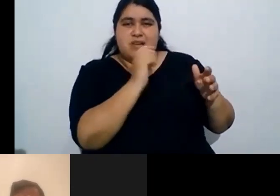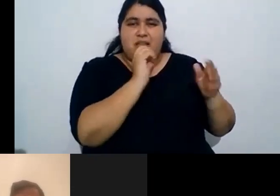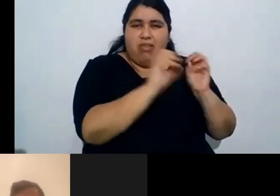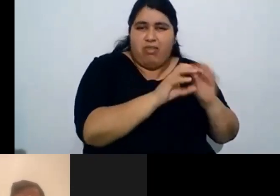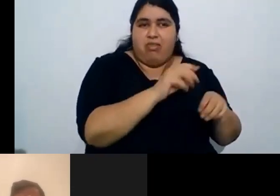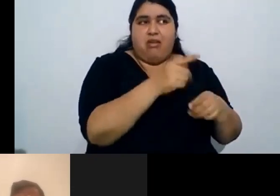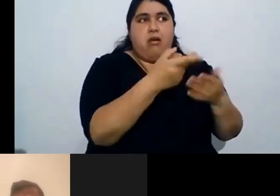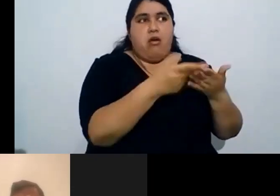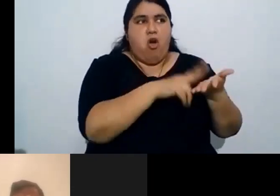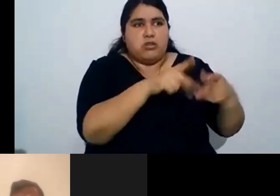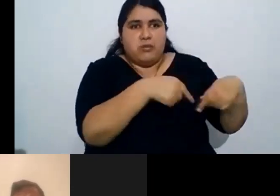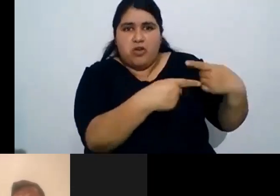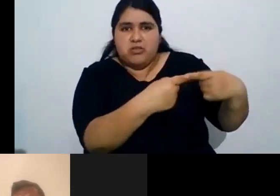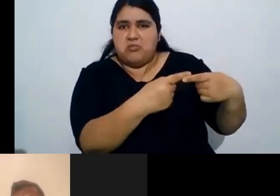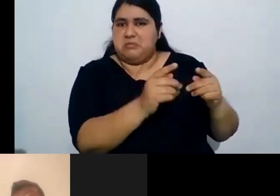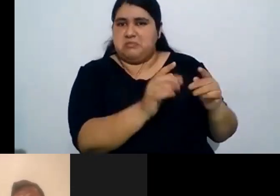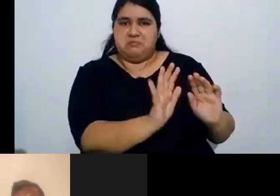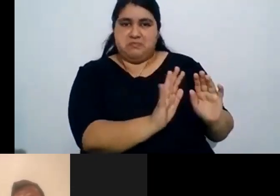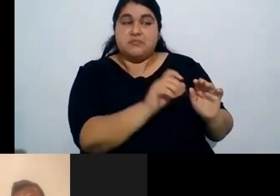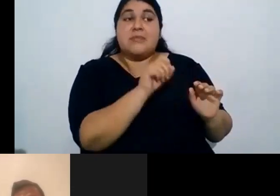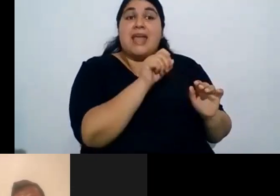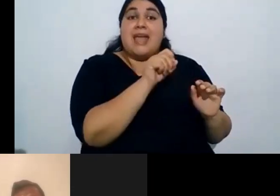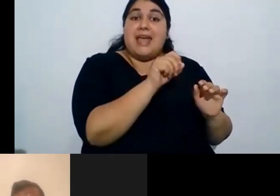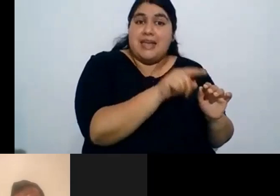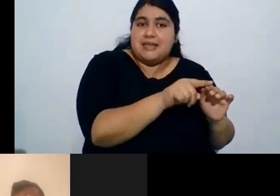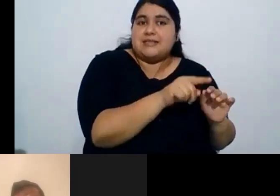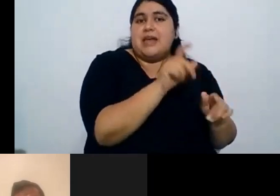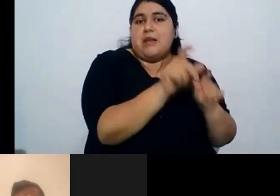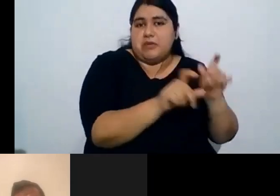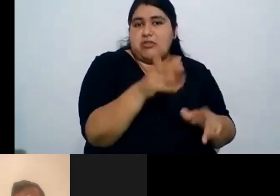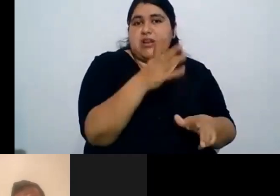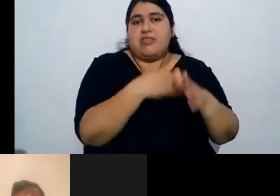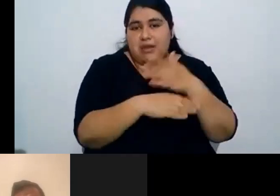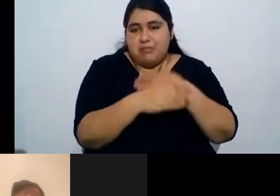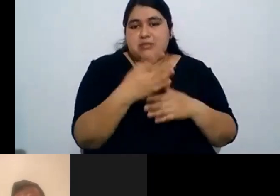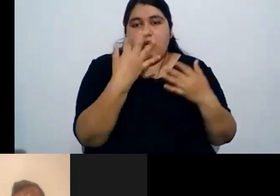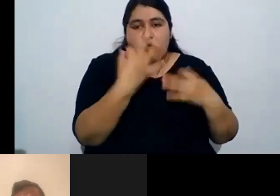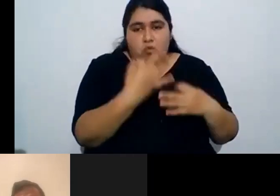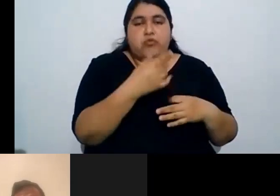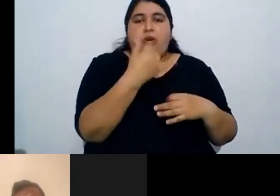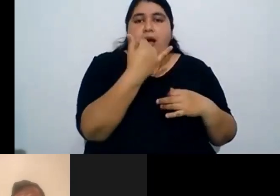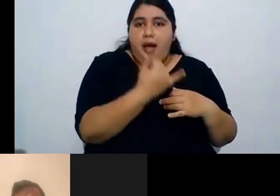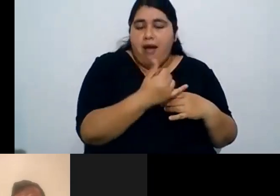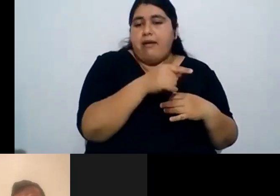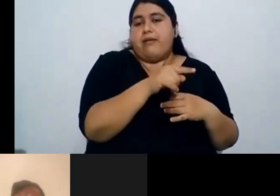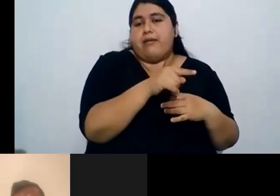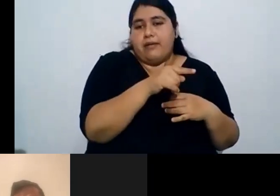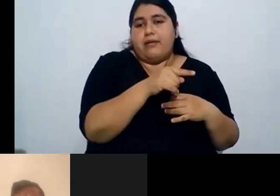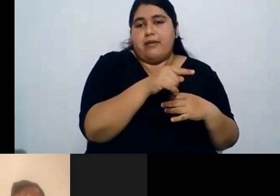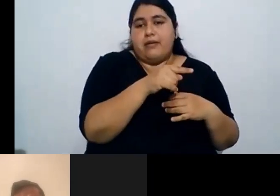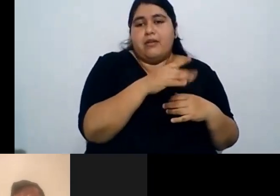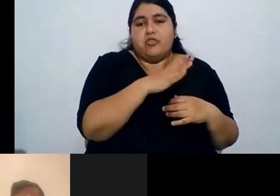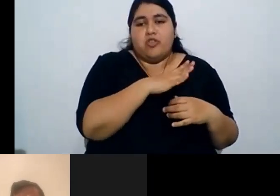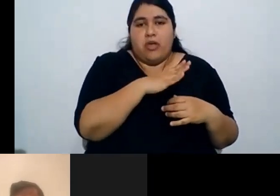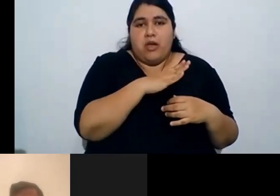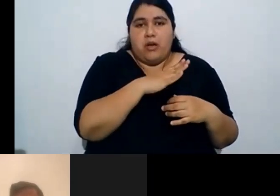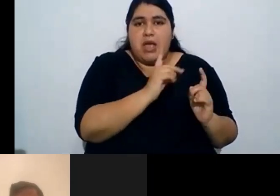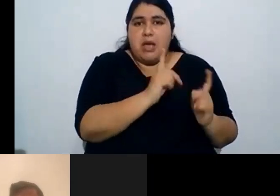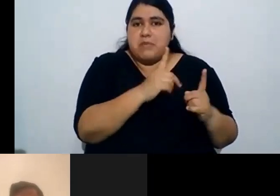repita estas cuestiones. Entonces ahí es donde las personas con discapacidad siguen apareciendo en el marco de esa misma